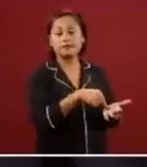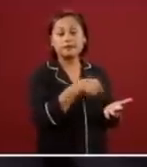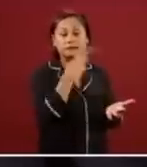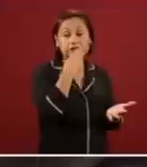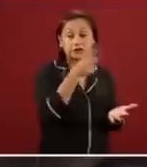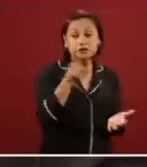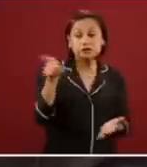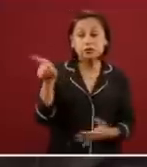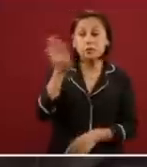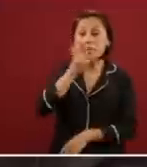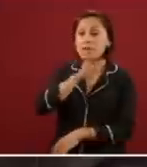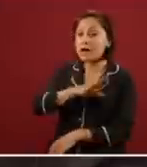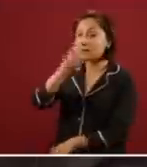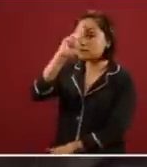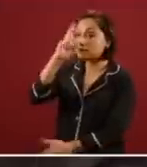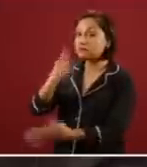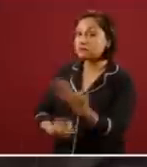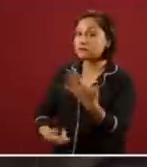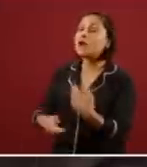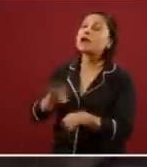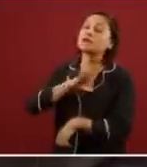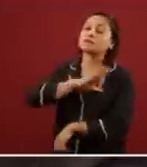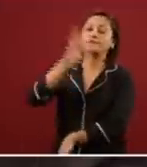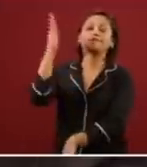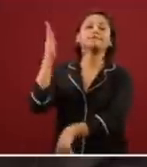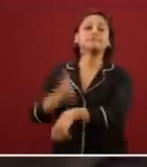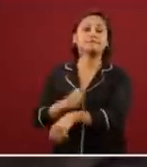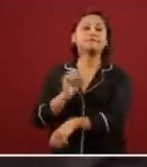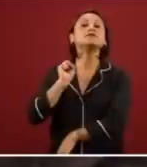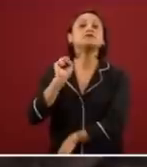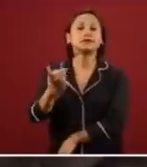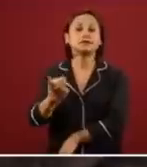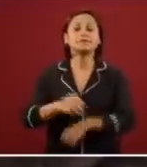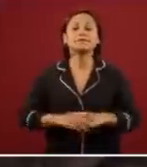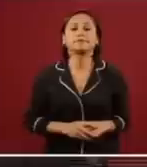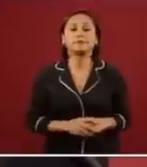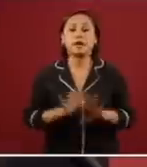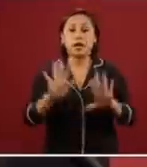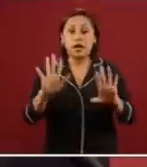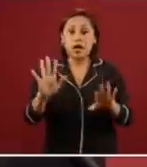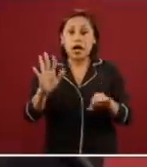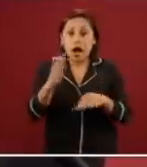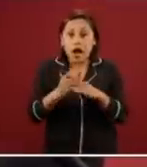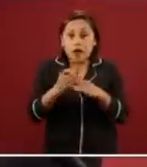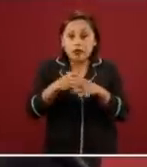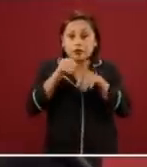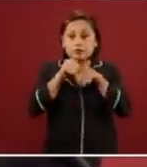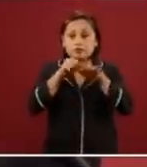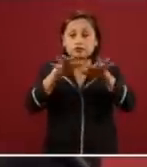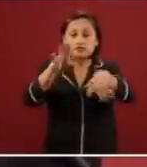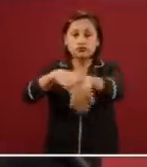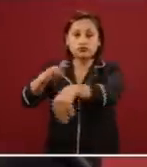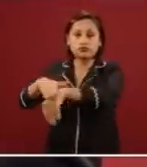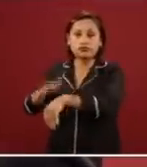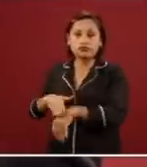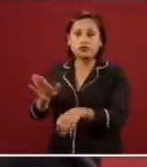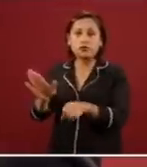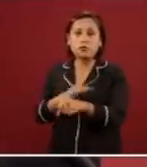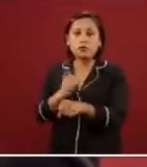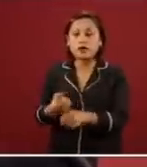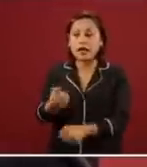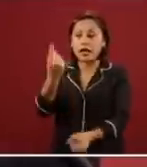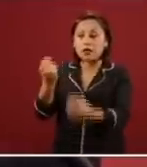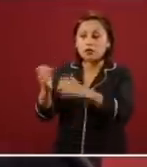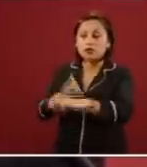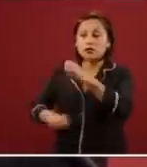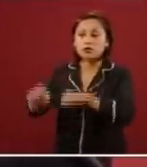sancionados, porque no todos saben que ya se llevaron a cabo estas reformas